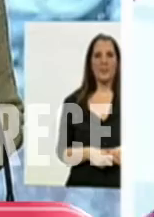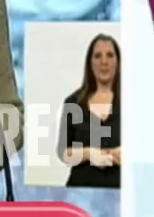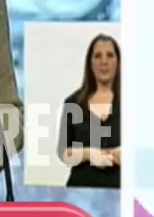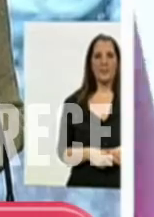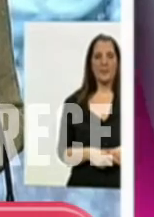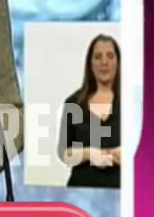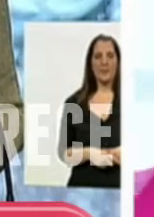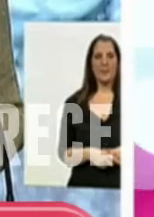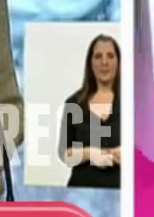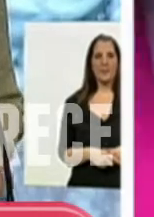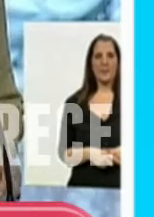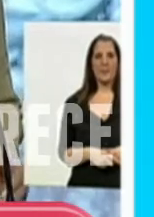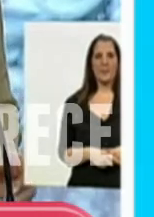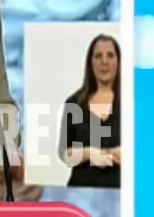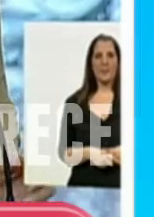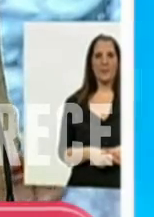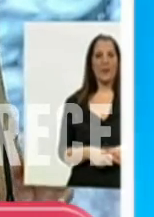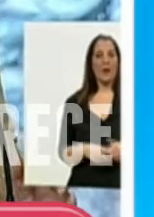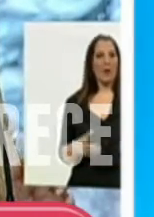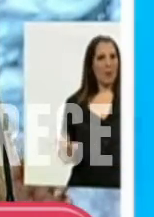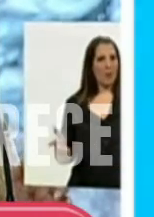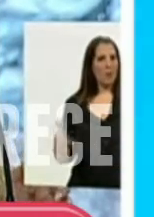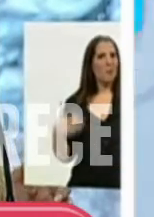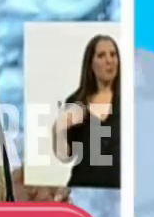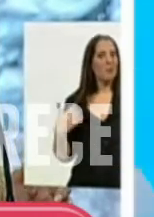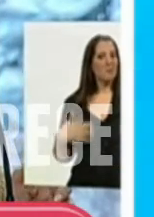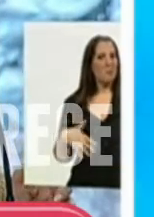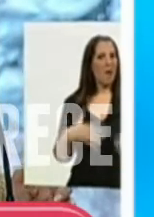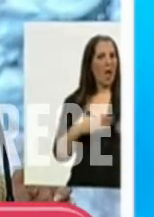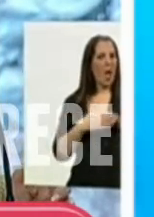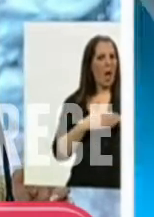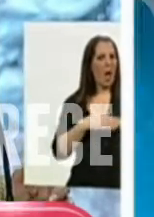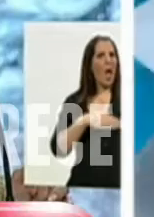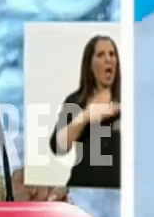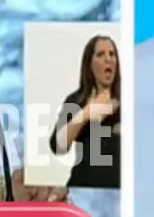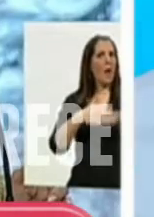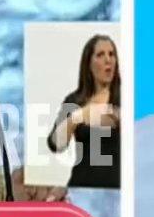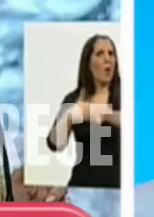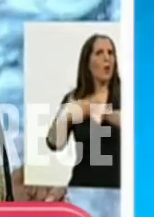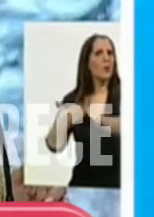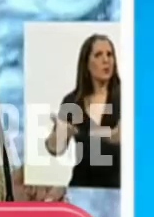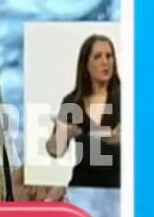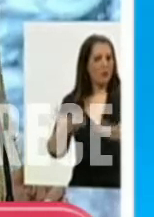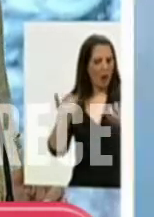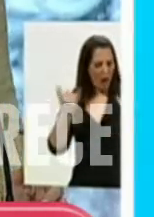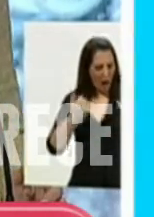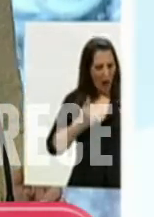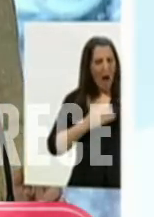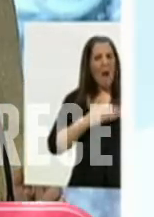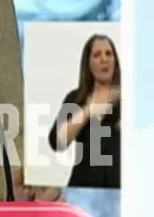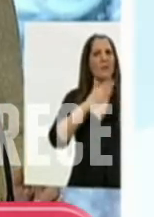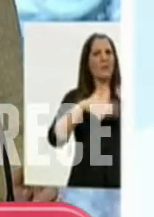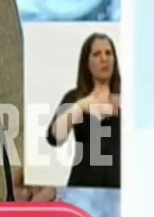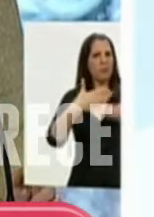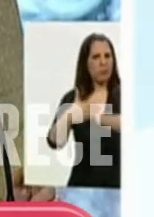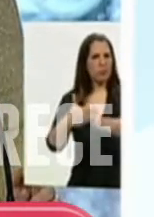los casos de los hoteles, los Sauces y OTSUR, es que está bastante avanzada la comprobación, y esto